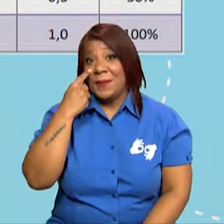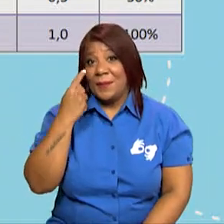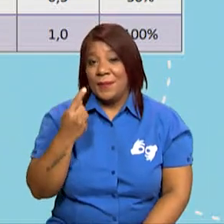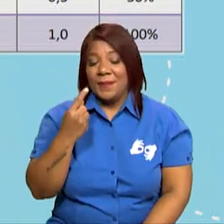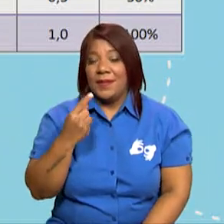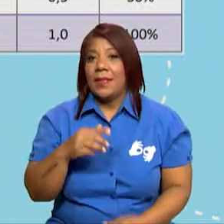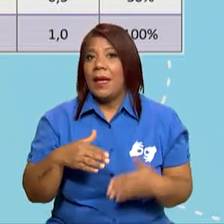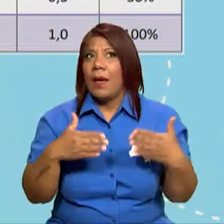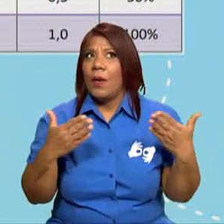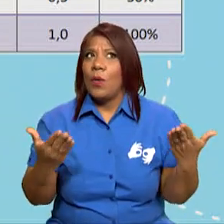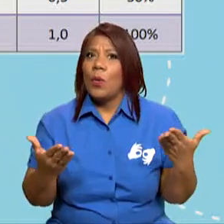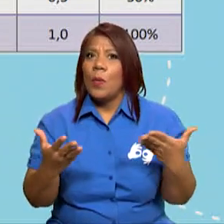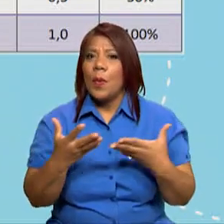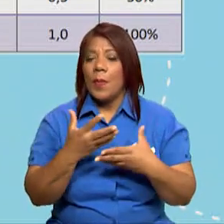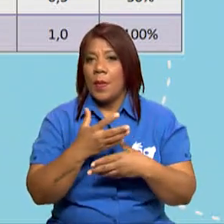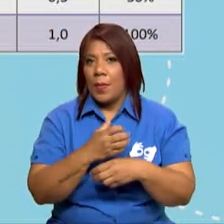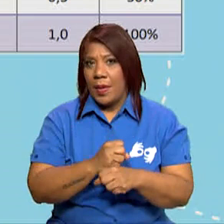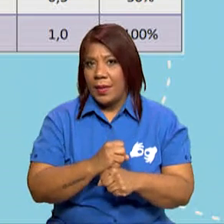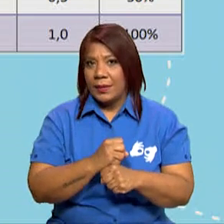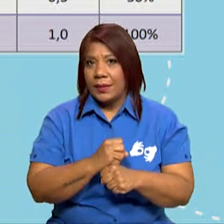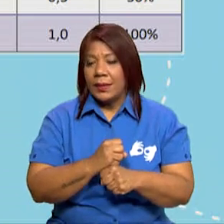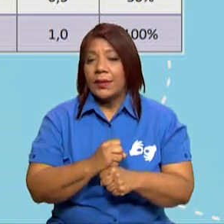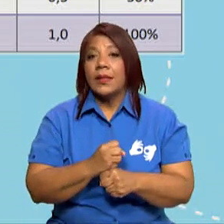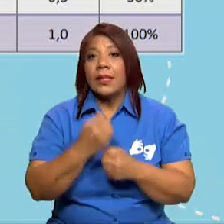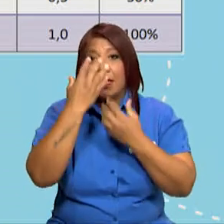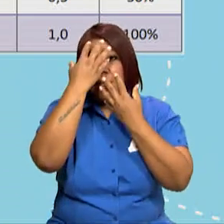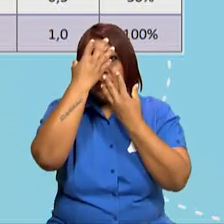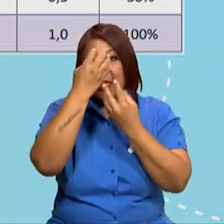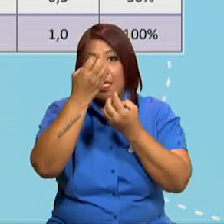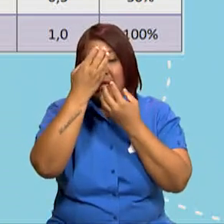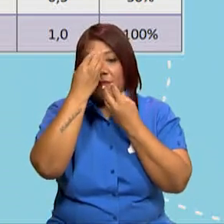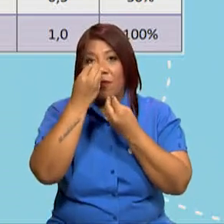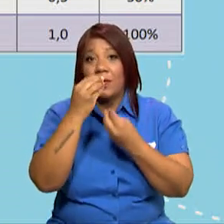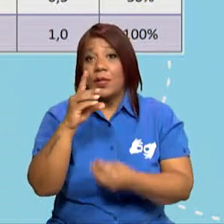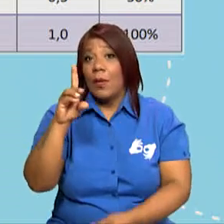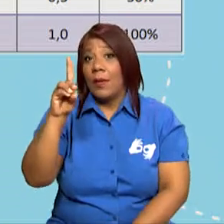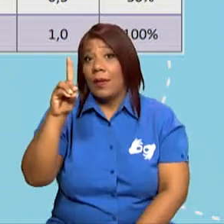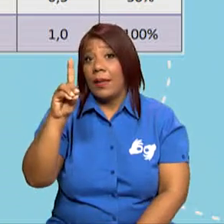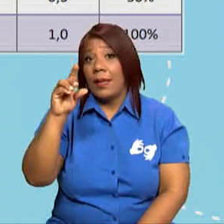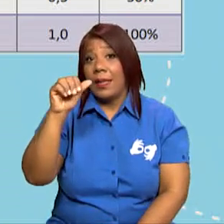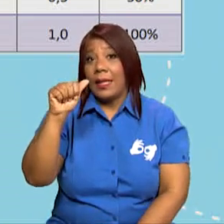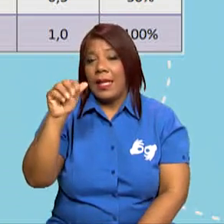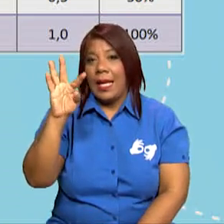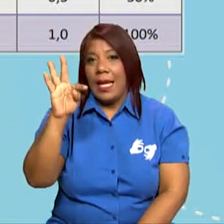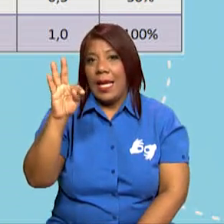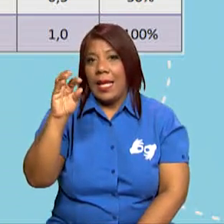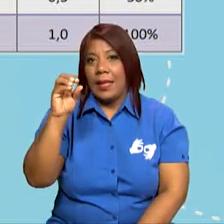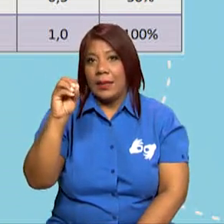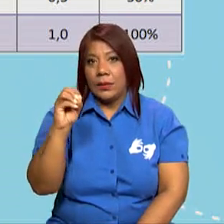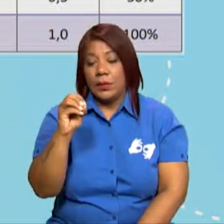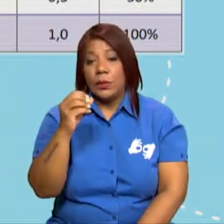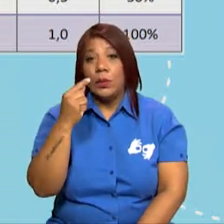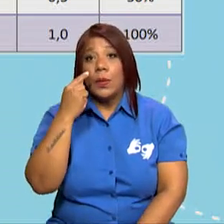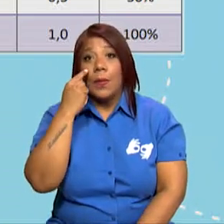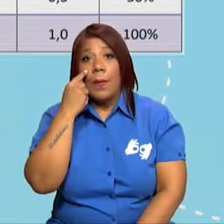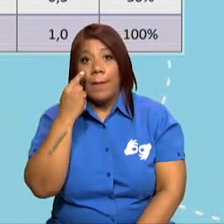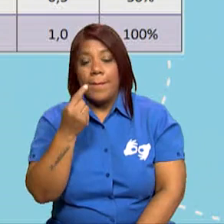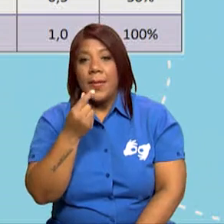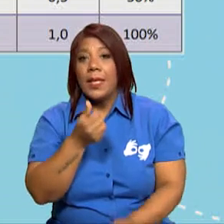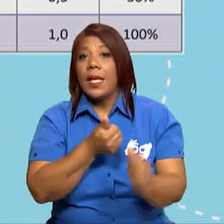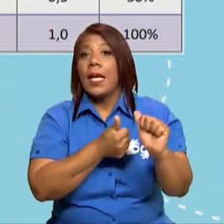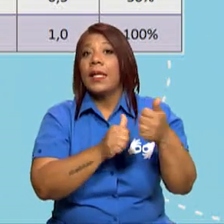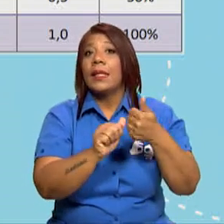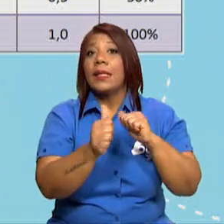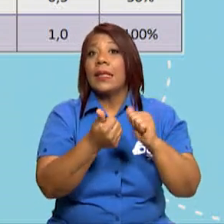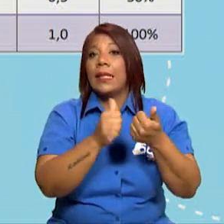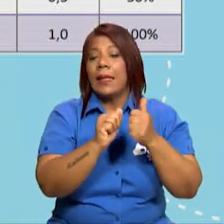los datos que el maestro recolectó? Primero ponerle un título, le vamos a poner el título de la variable que es deporte